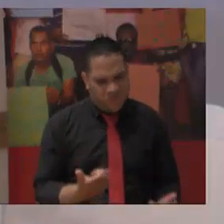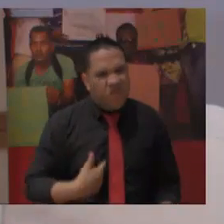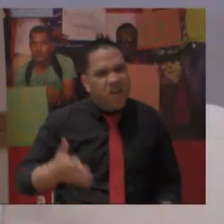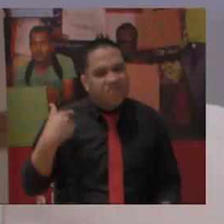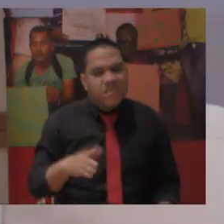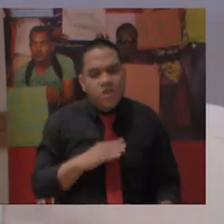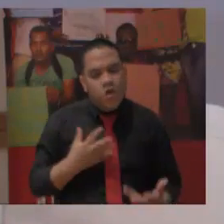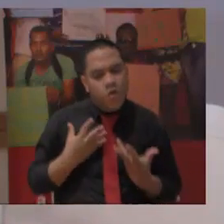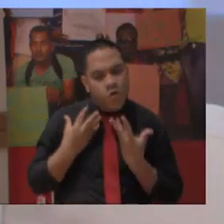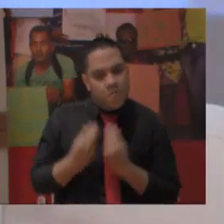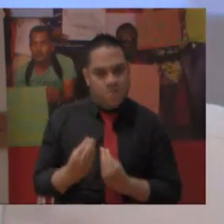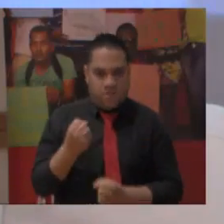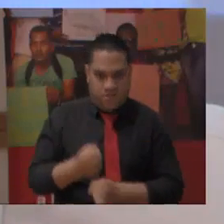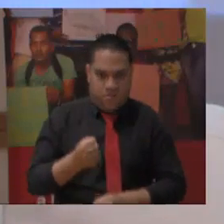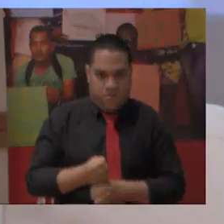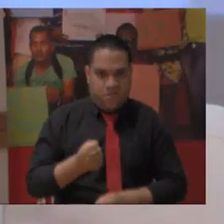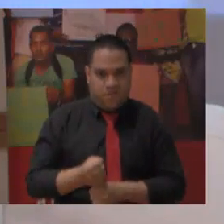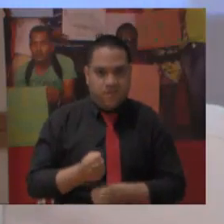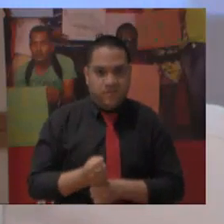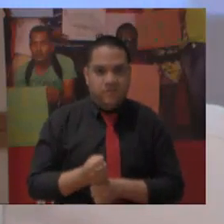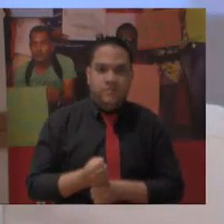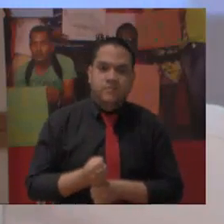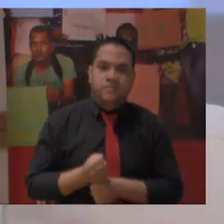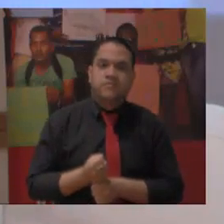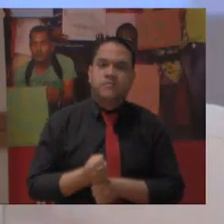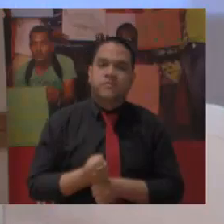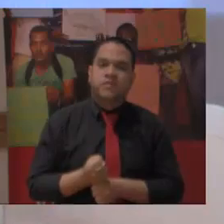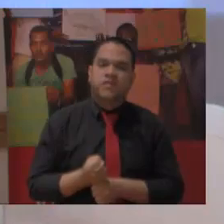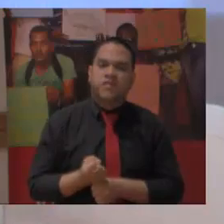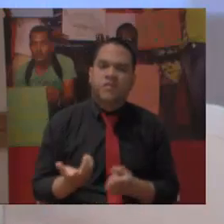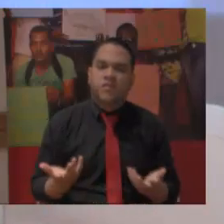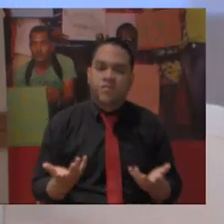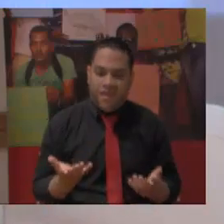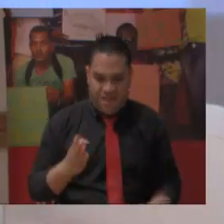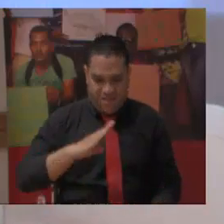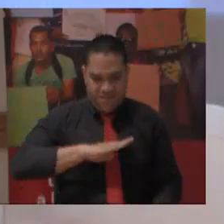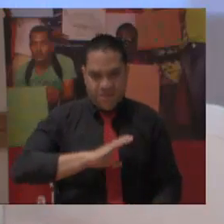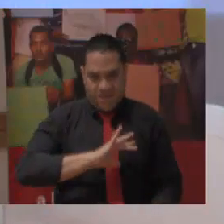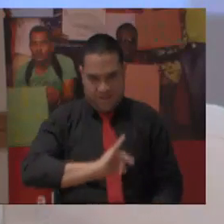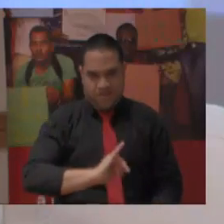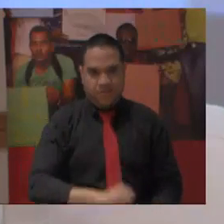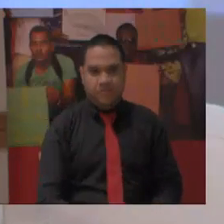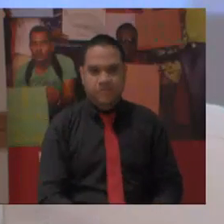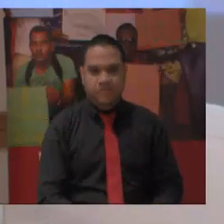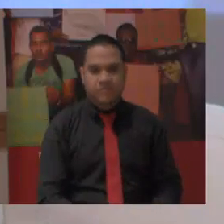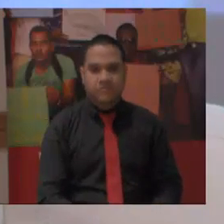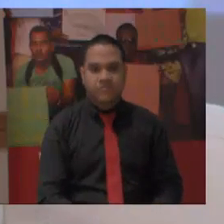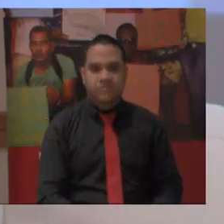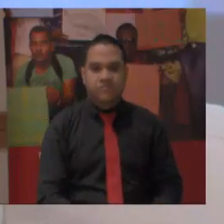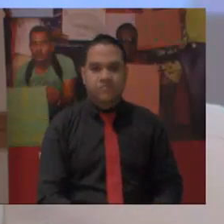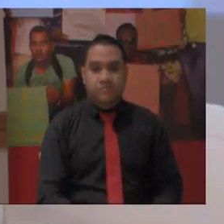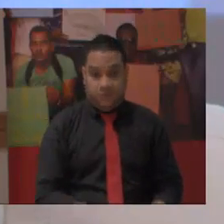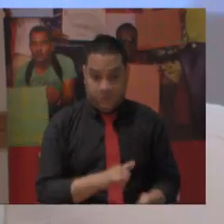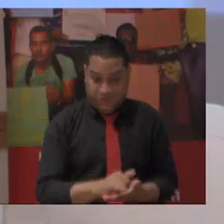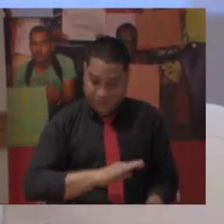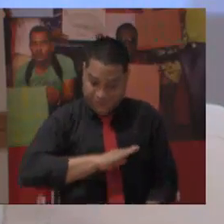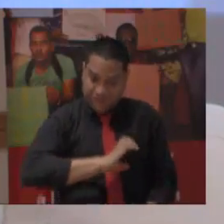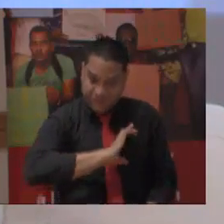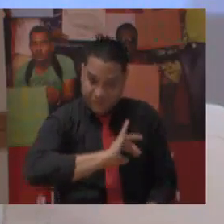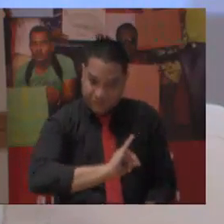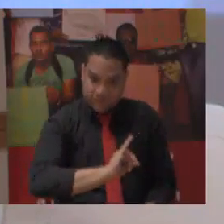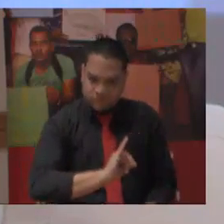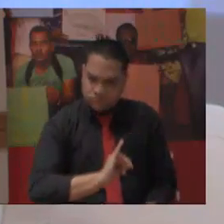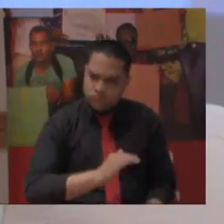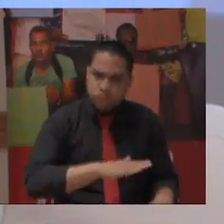ser compañeros de trabajo cuando estuve en la alcaldía de Cali, cuando tuve la oportunidad